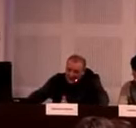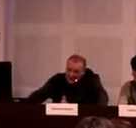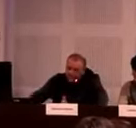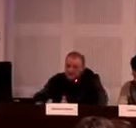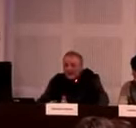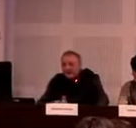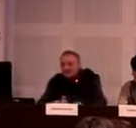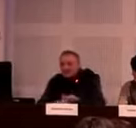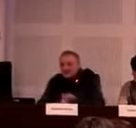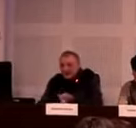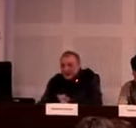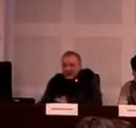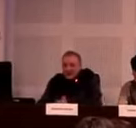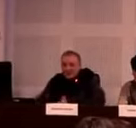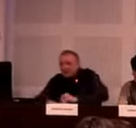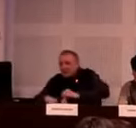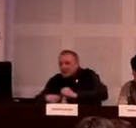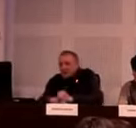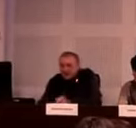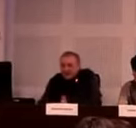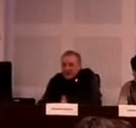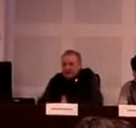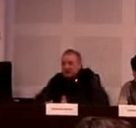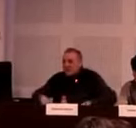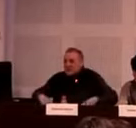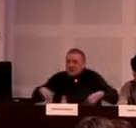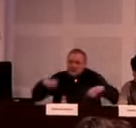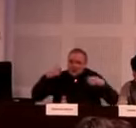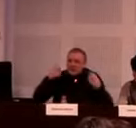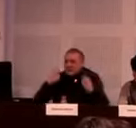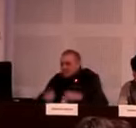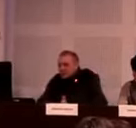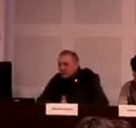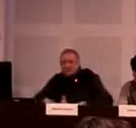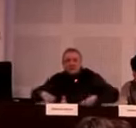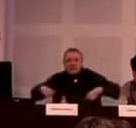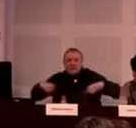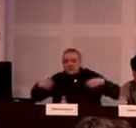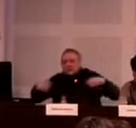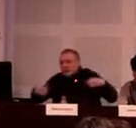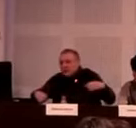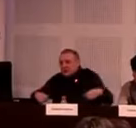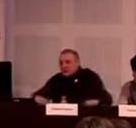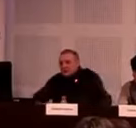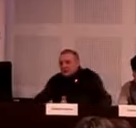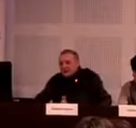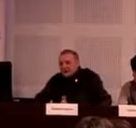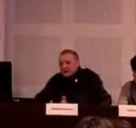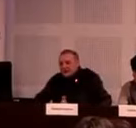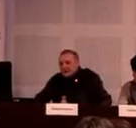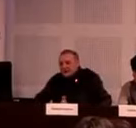eso no llegaba, pero claro, se te acelera el corazón, se te acelera la respiración, sudas por todos los lados,